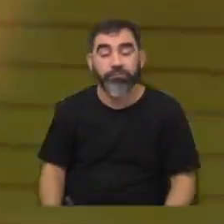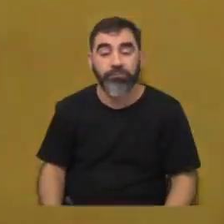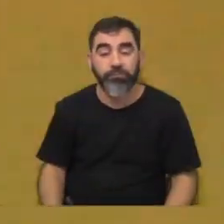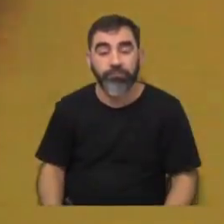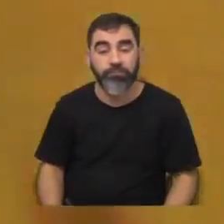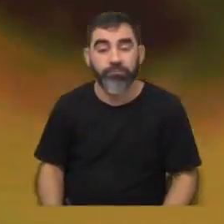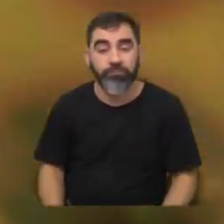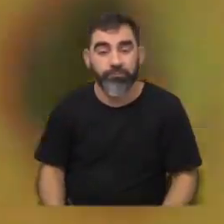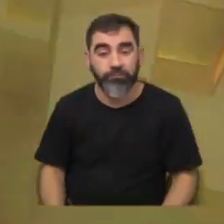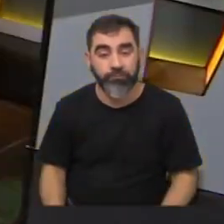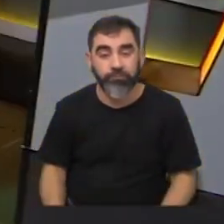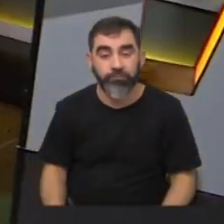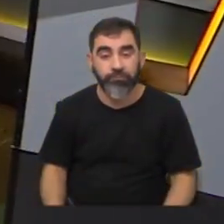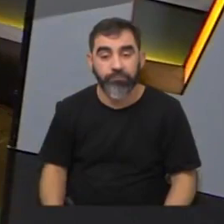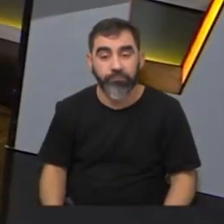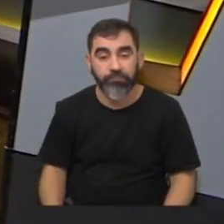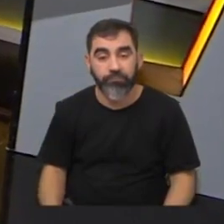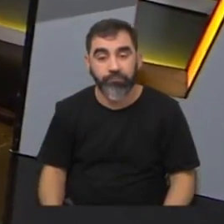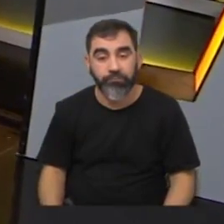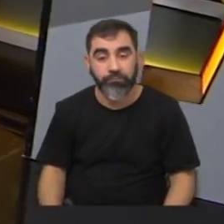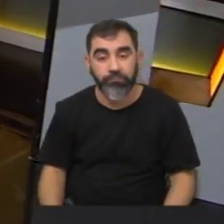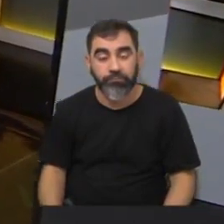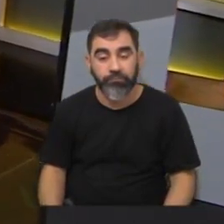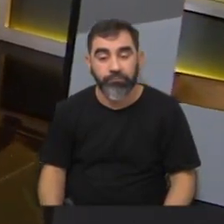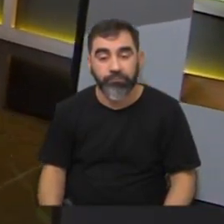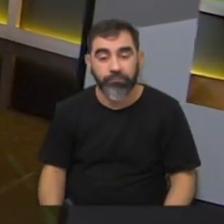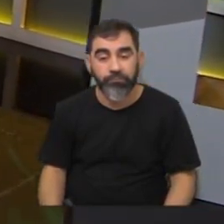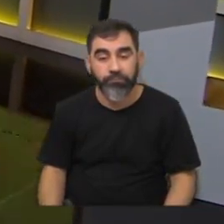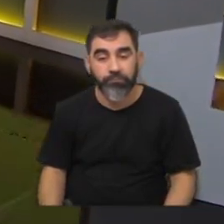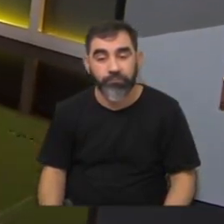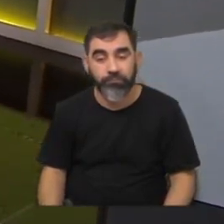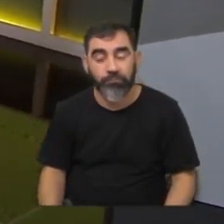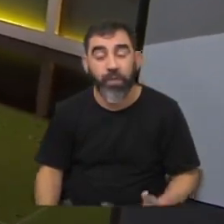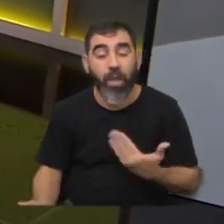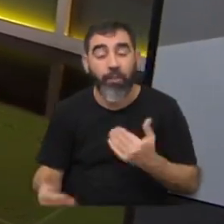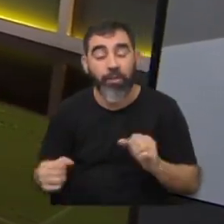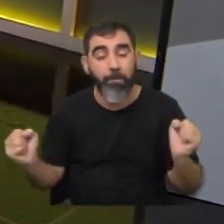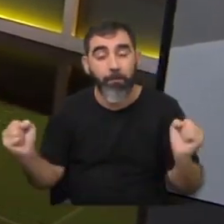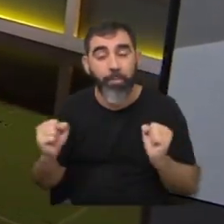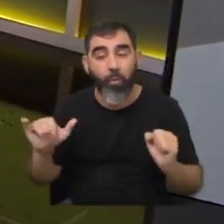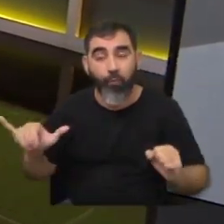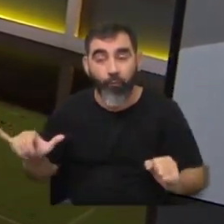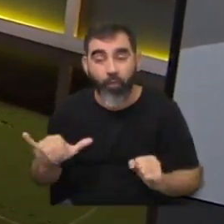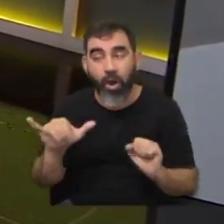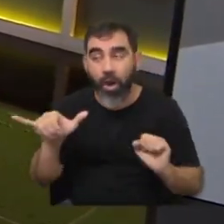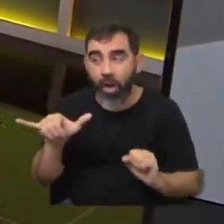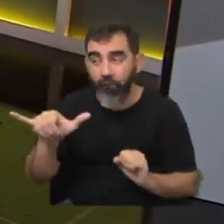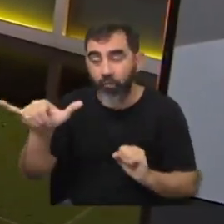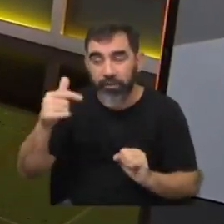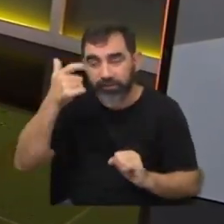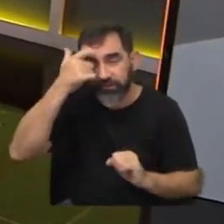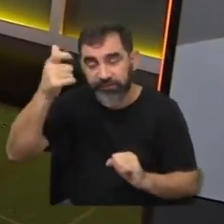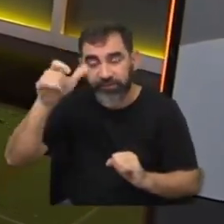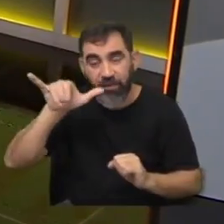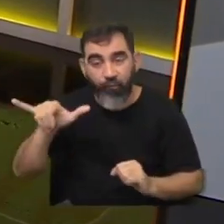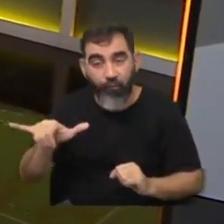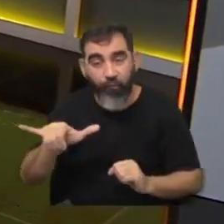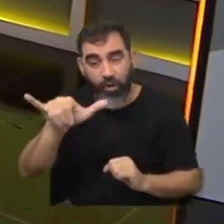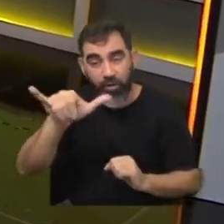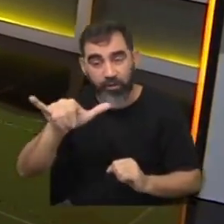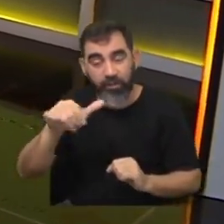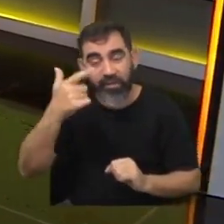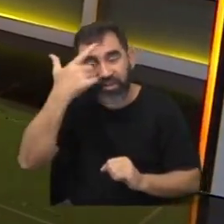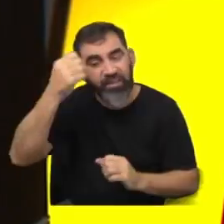Alexandra, seguís en el aire, bienvenida. Hola Gustavo, sí, seguimos hablando de miedo a volar, de aviones, de la ciencia de volar y